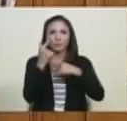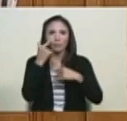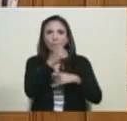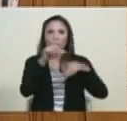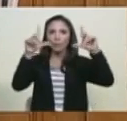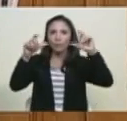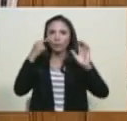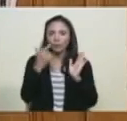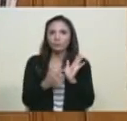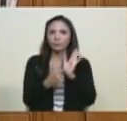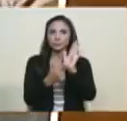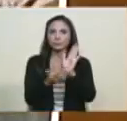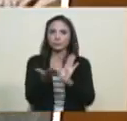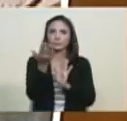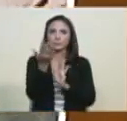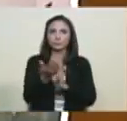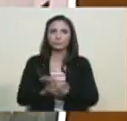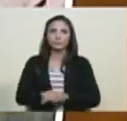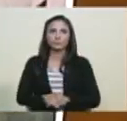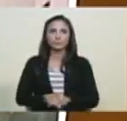Mauricio Jiménez Pinzón.